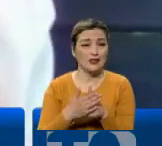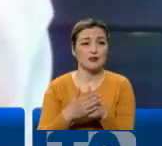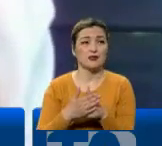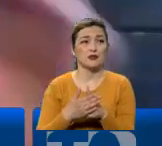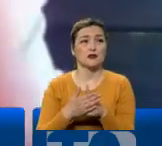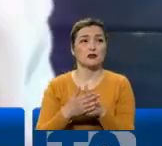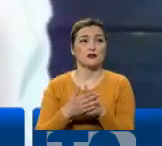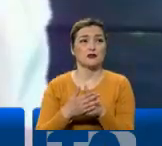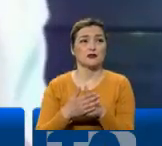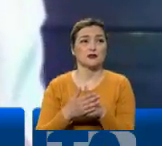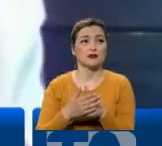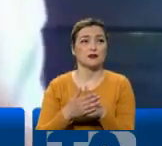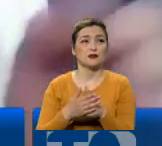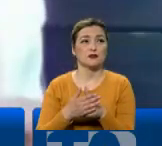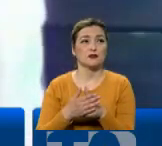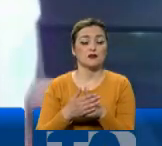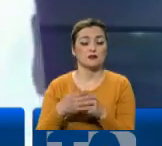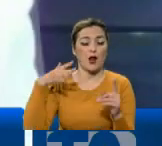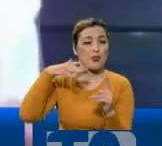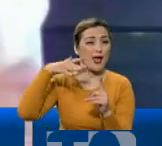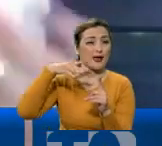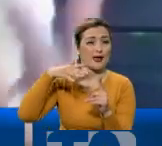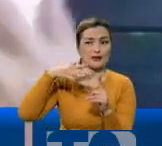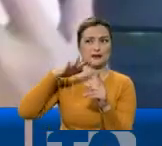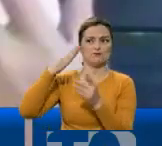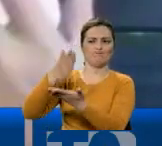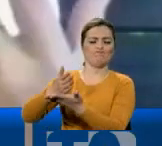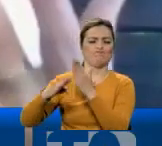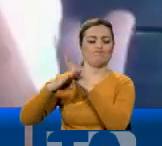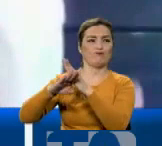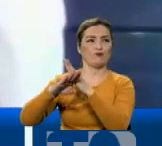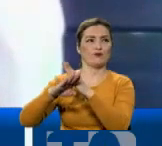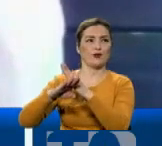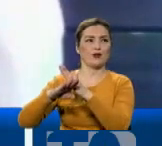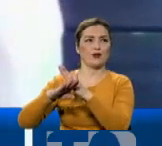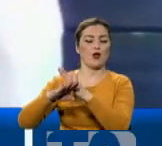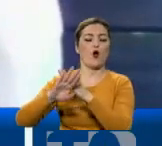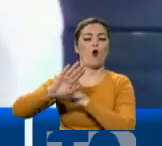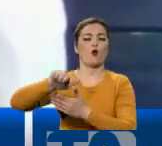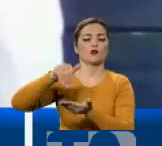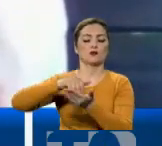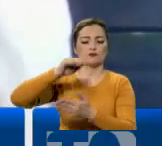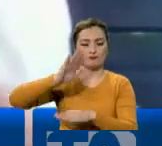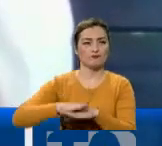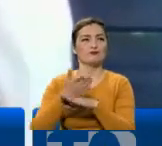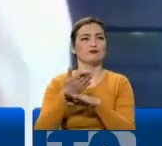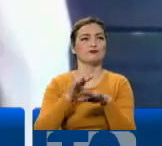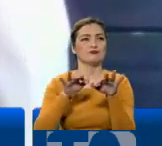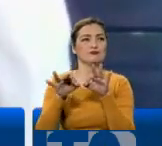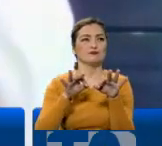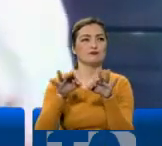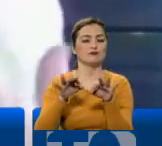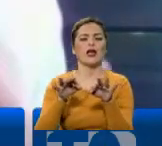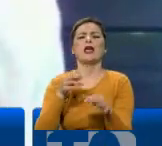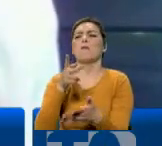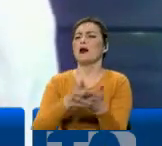se verifique más transgresiones, pero nuevamente tiene que volver a convocar el aula y explicar lo